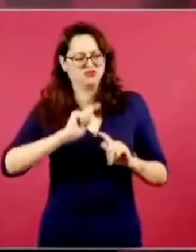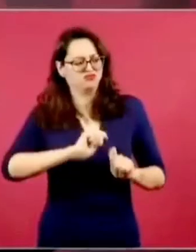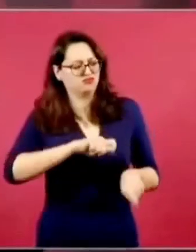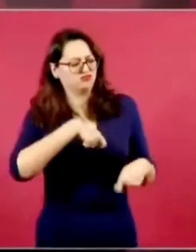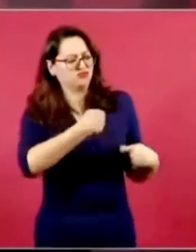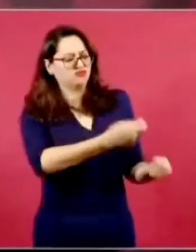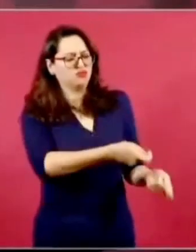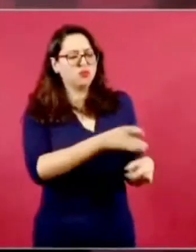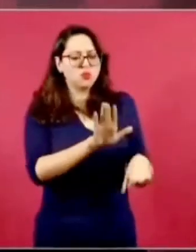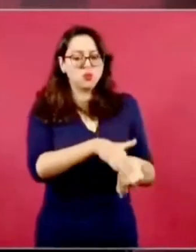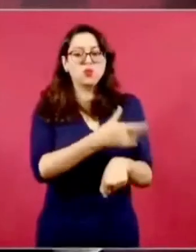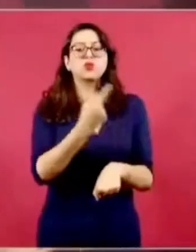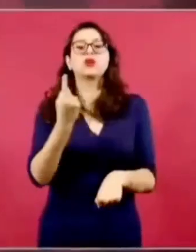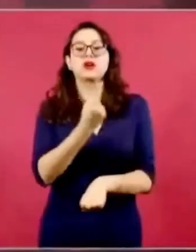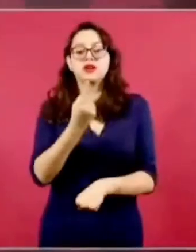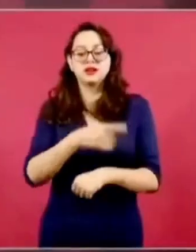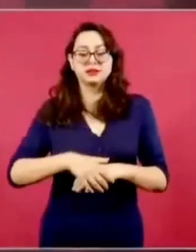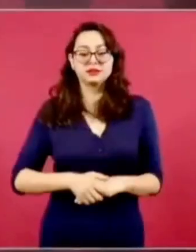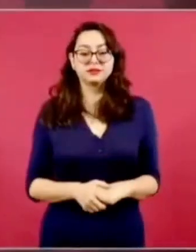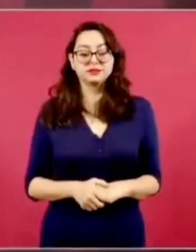fue el